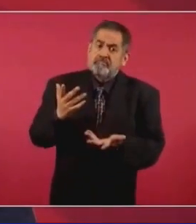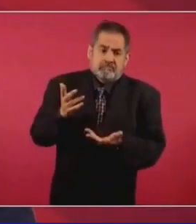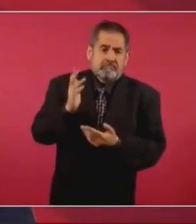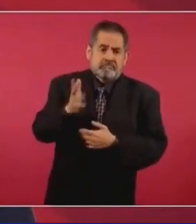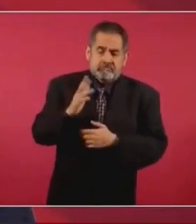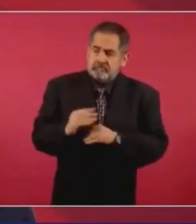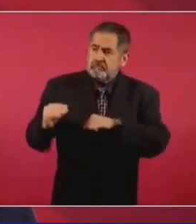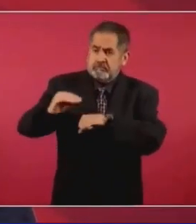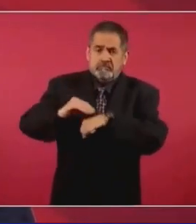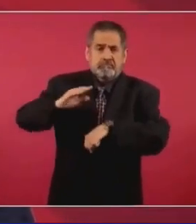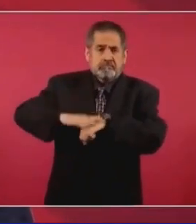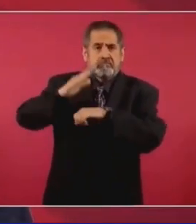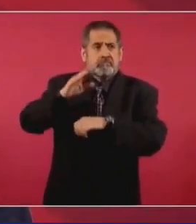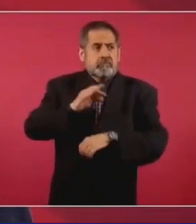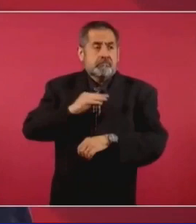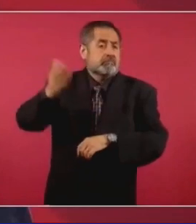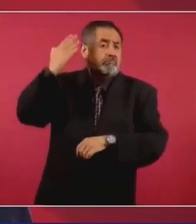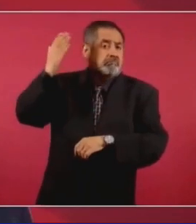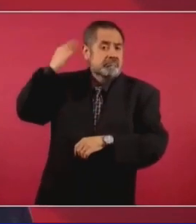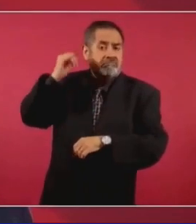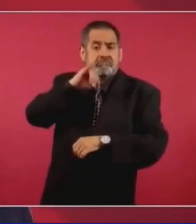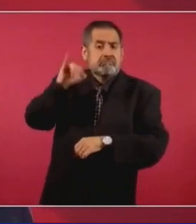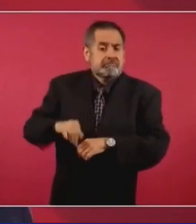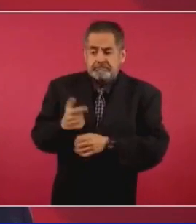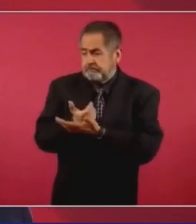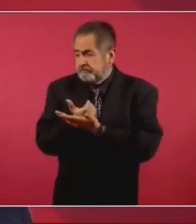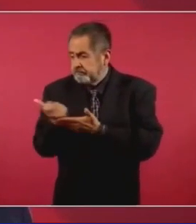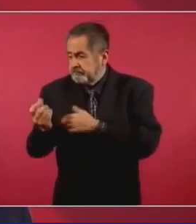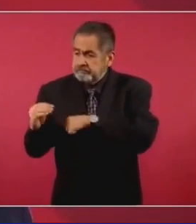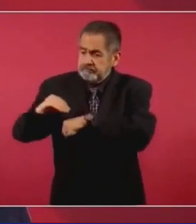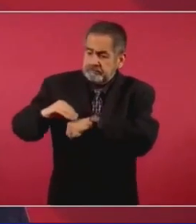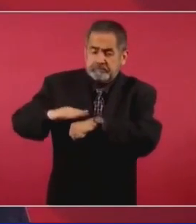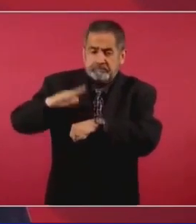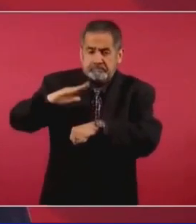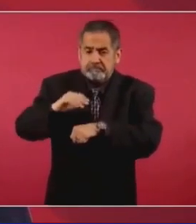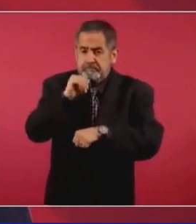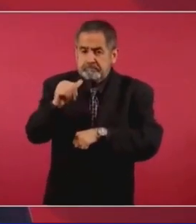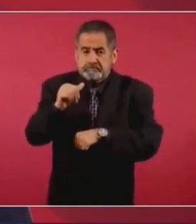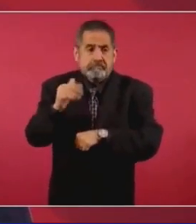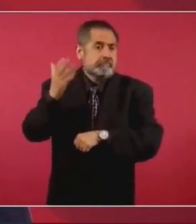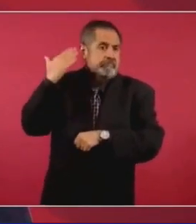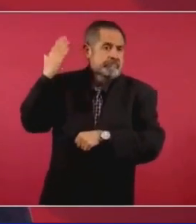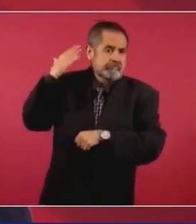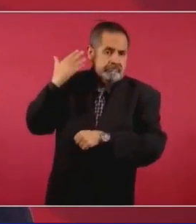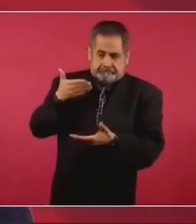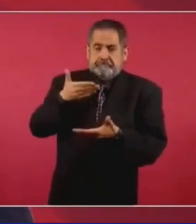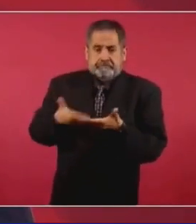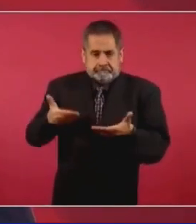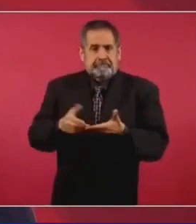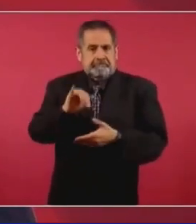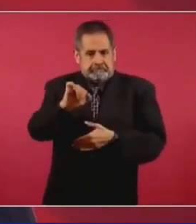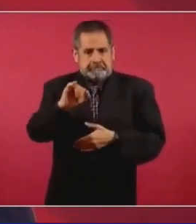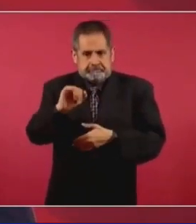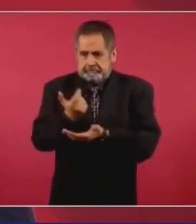Ha aumentado el salario como nunca y va a seguir aumentando,